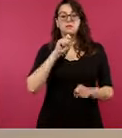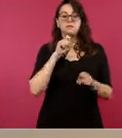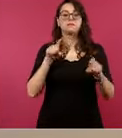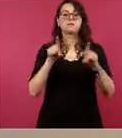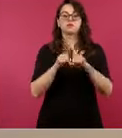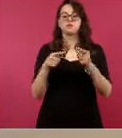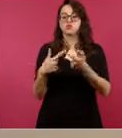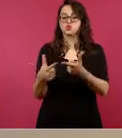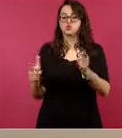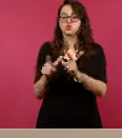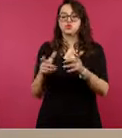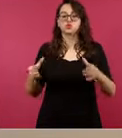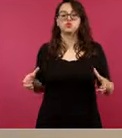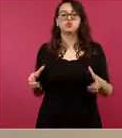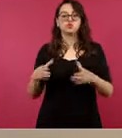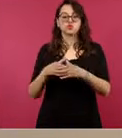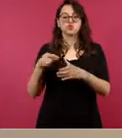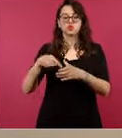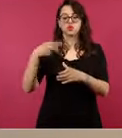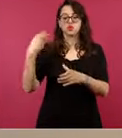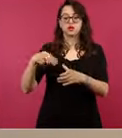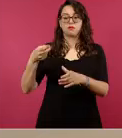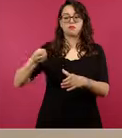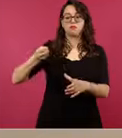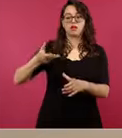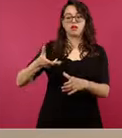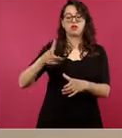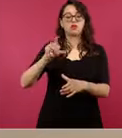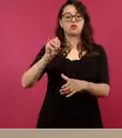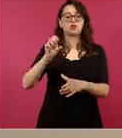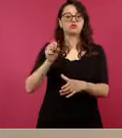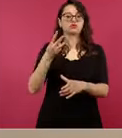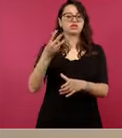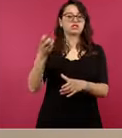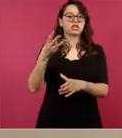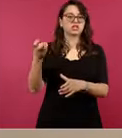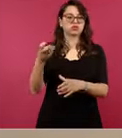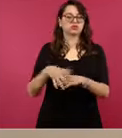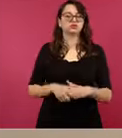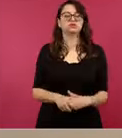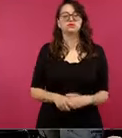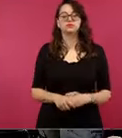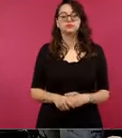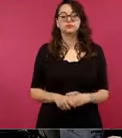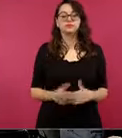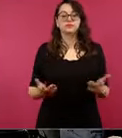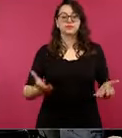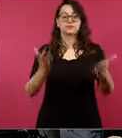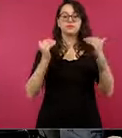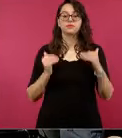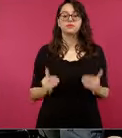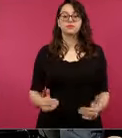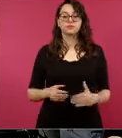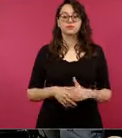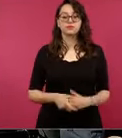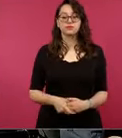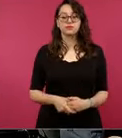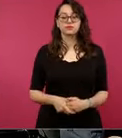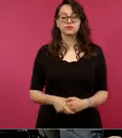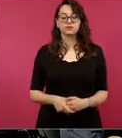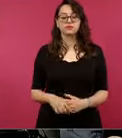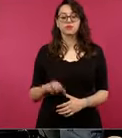generador de violencia conocido como los 300. Adelante. Otra detención relevante es la